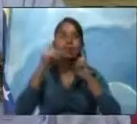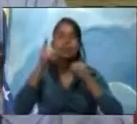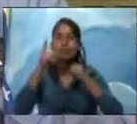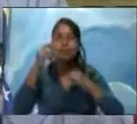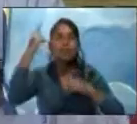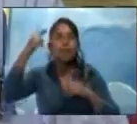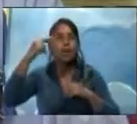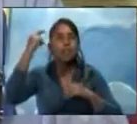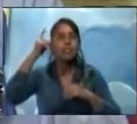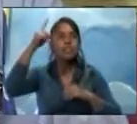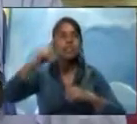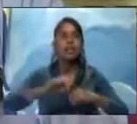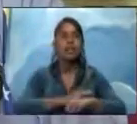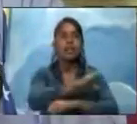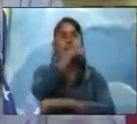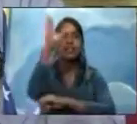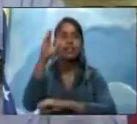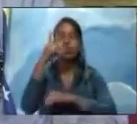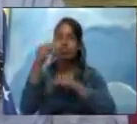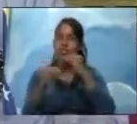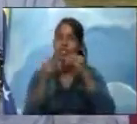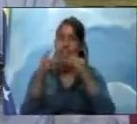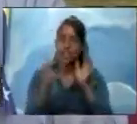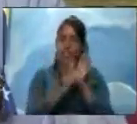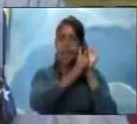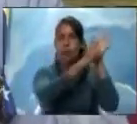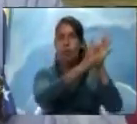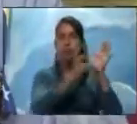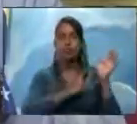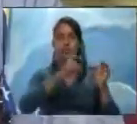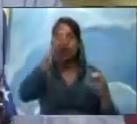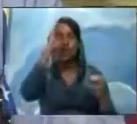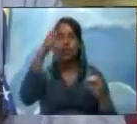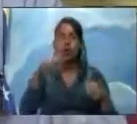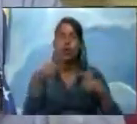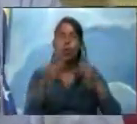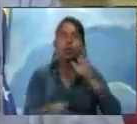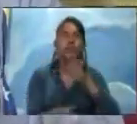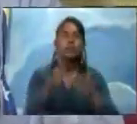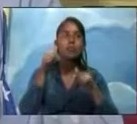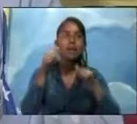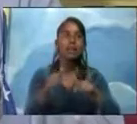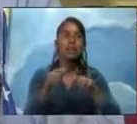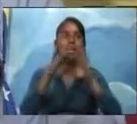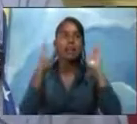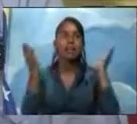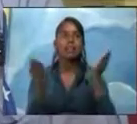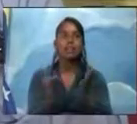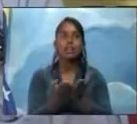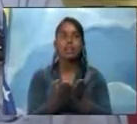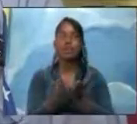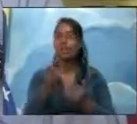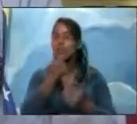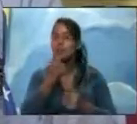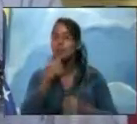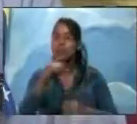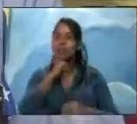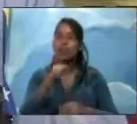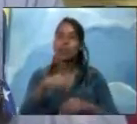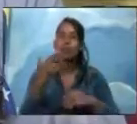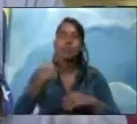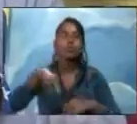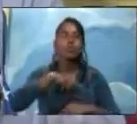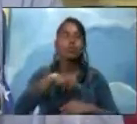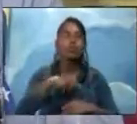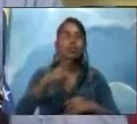Si allá en el cielo se hace la voluntad de Dios, ¿cuánto más acá en la tierra? Qué bonito es que nosotros le sirvamos a